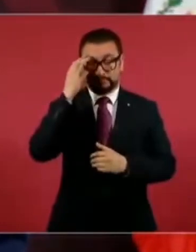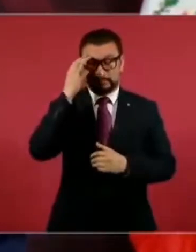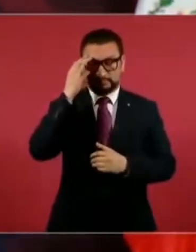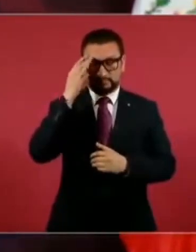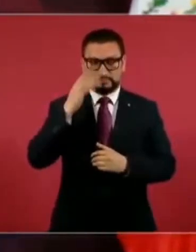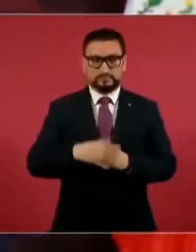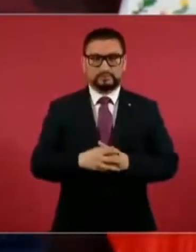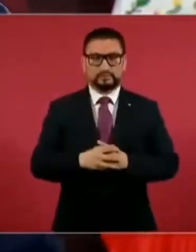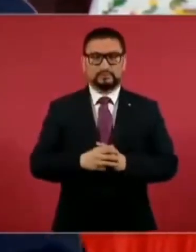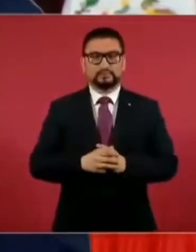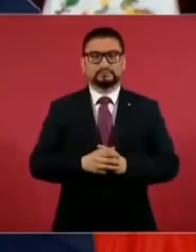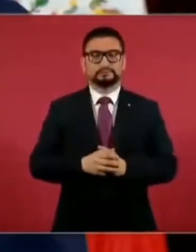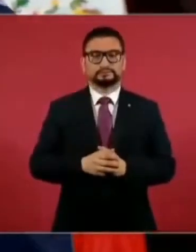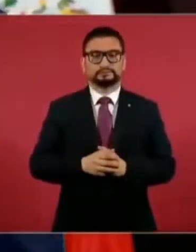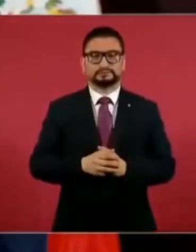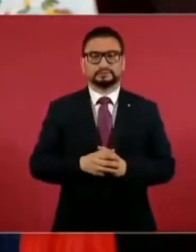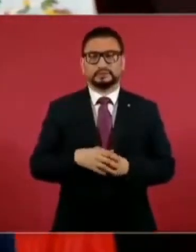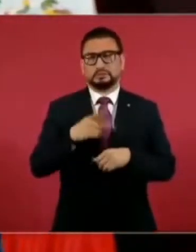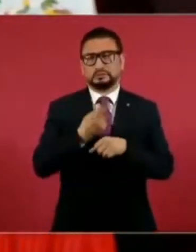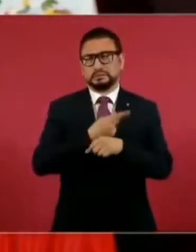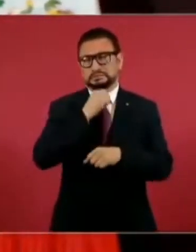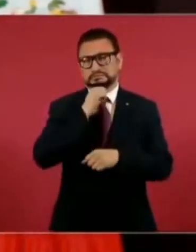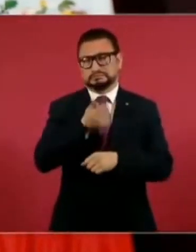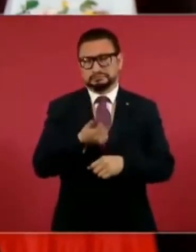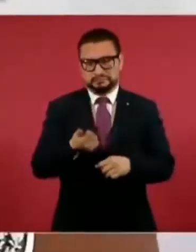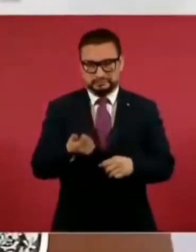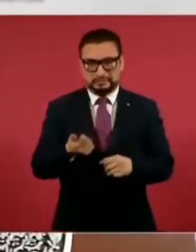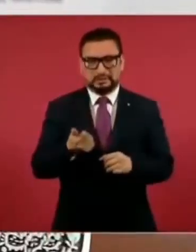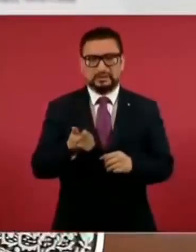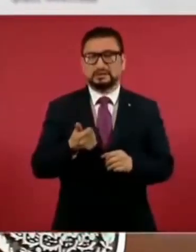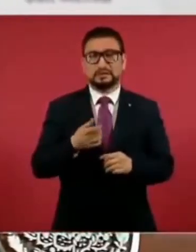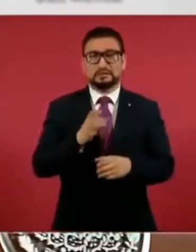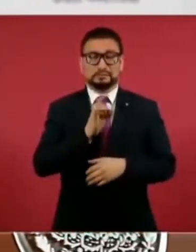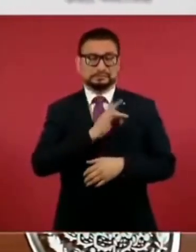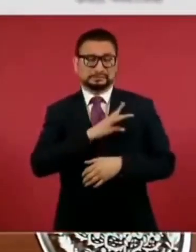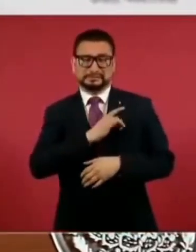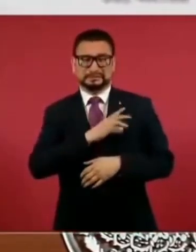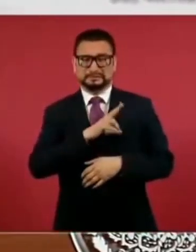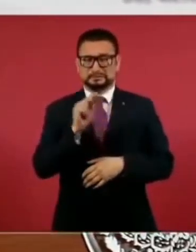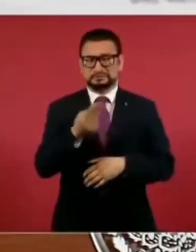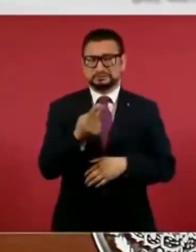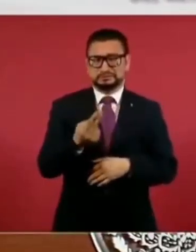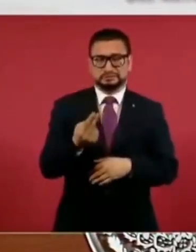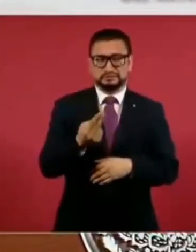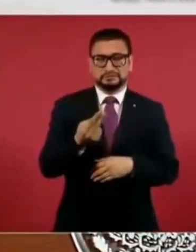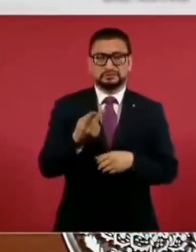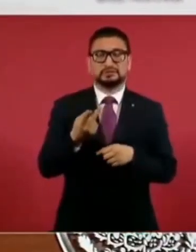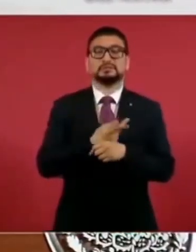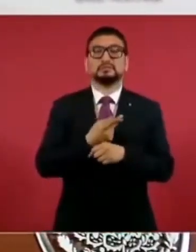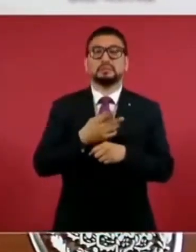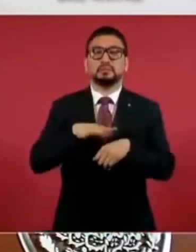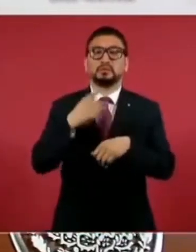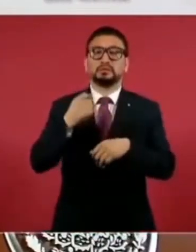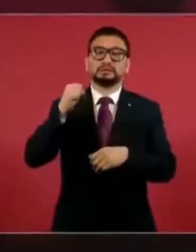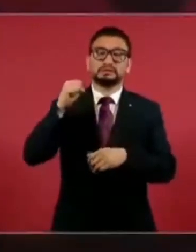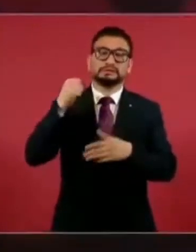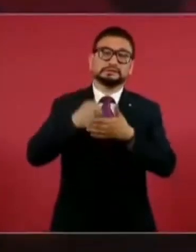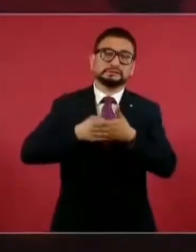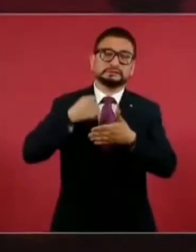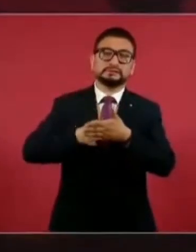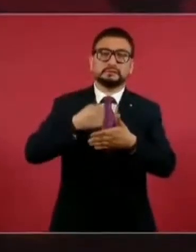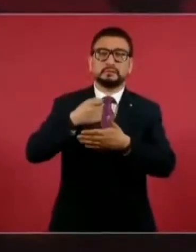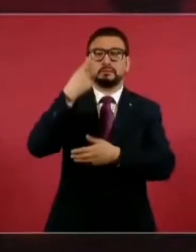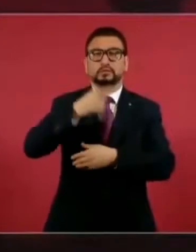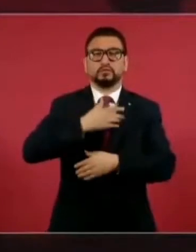pasar nada, o no hay nada que temer, es que se está luchando por una causa justa.